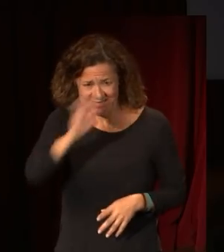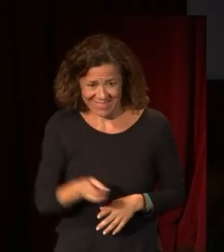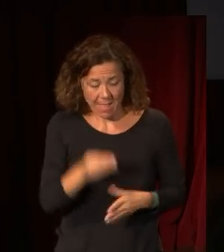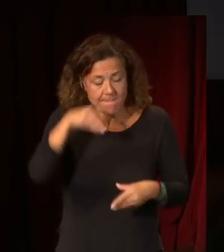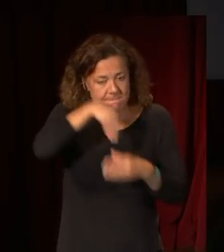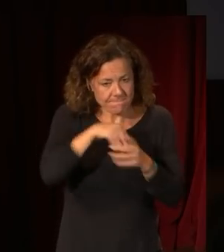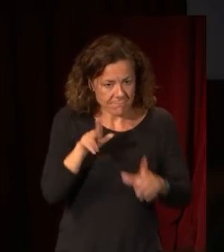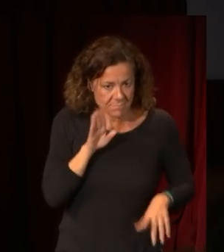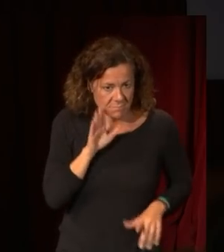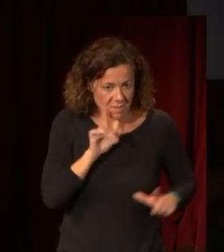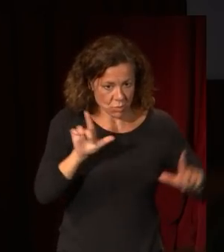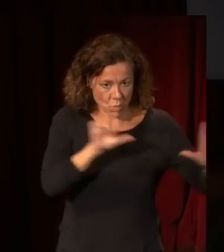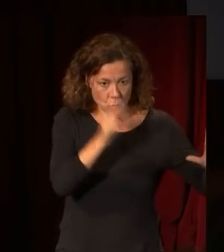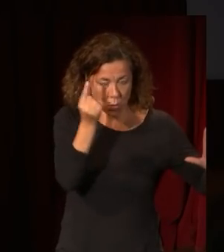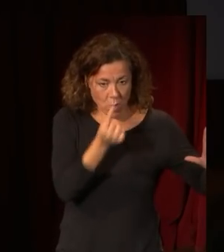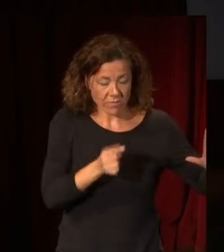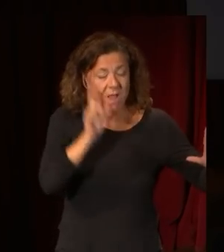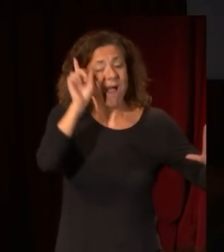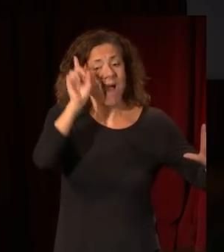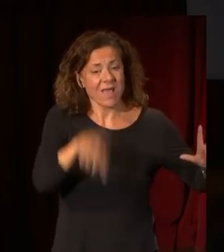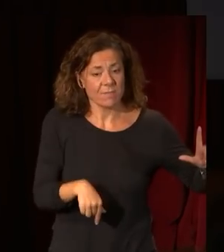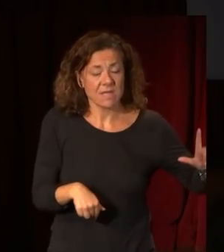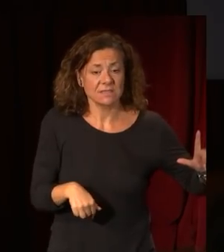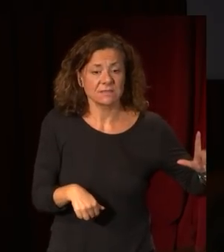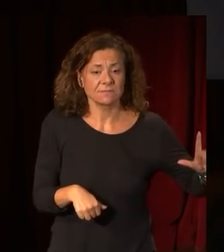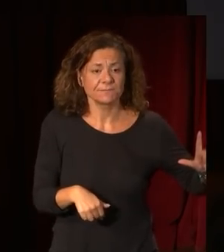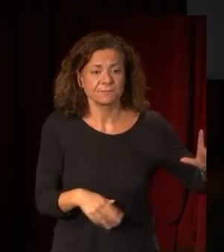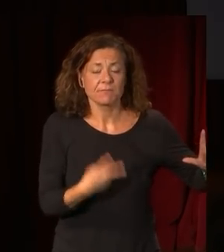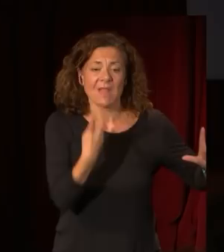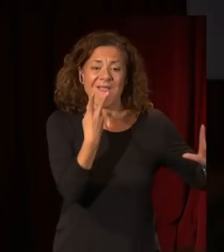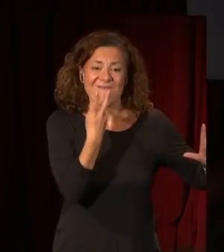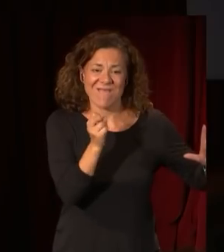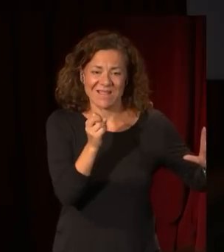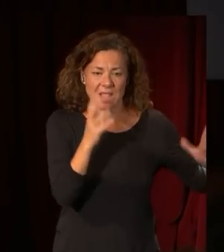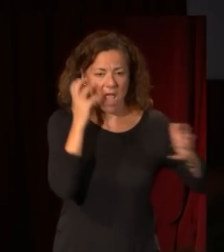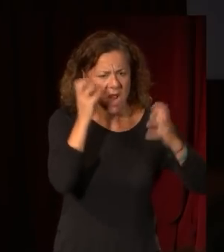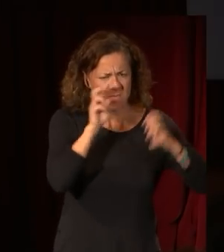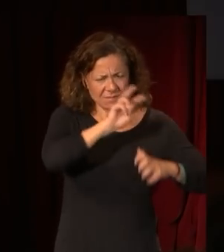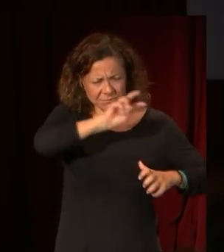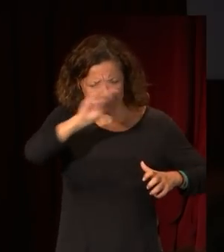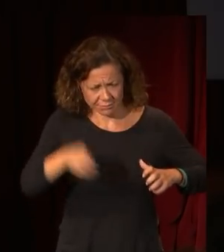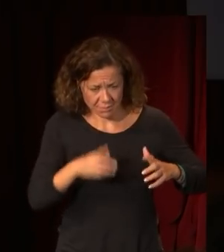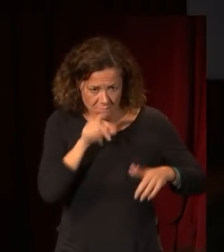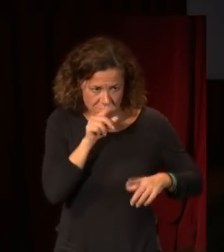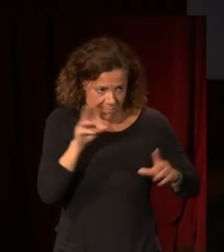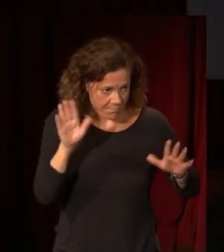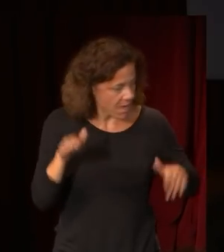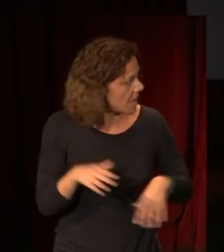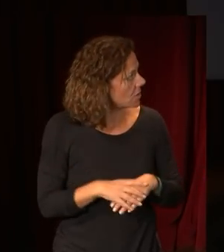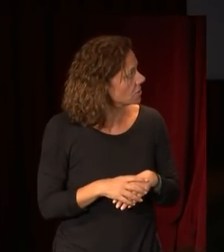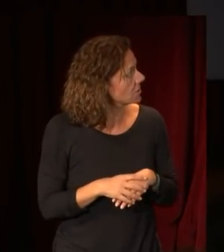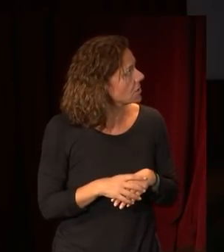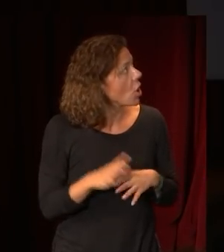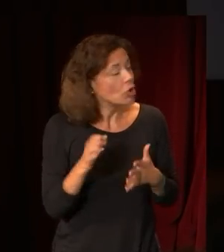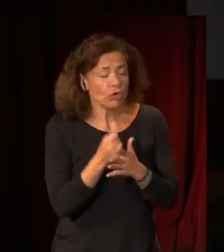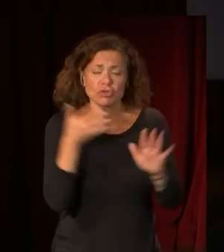tabla además de un casi 20 especies de animales de pájaros etcétera todos ellos pueden